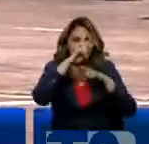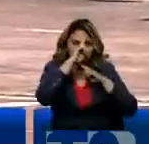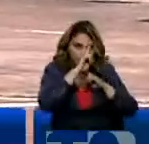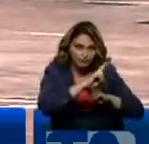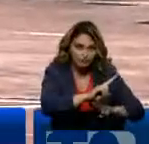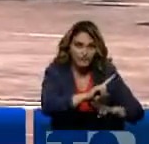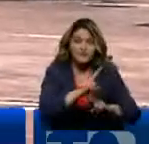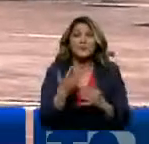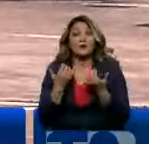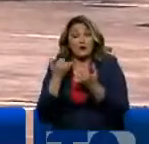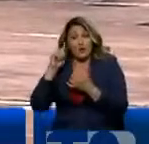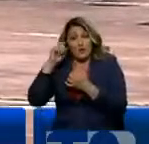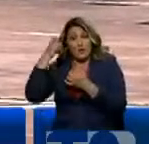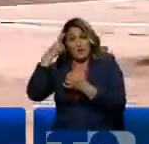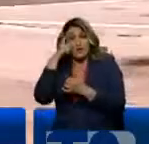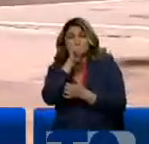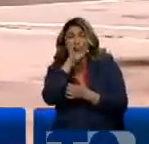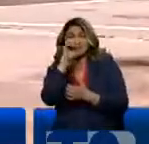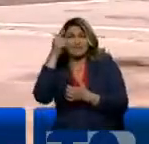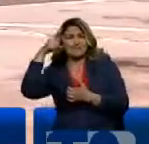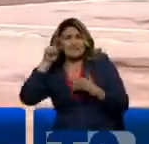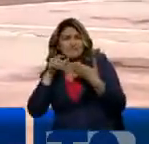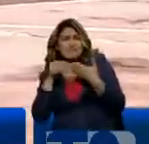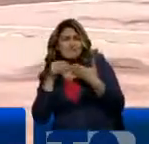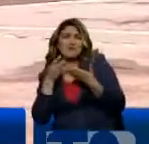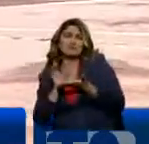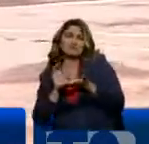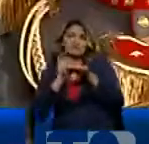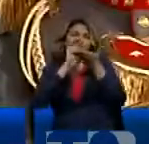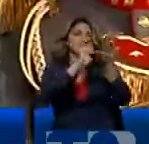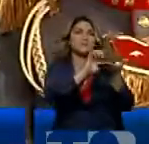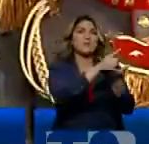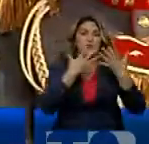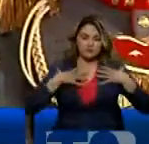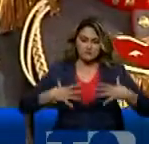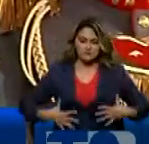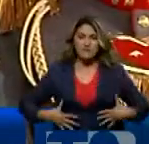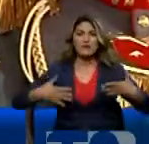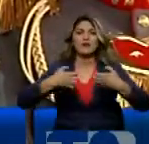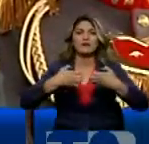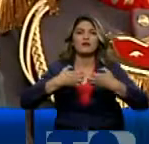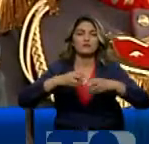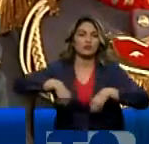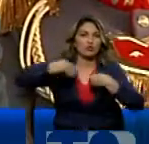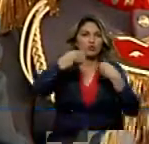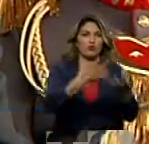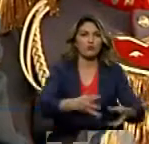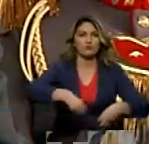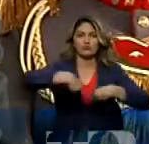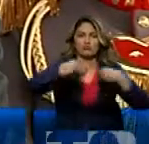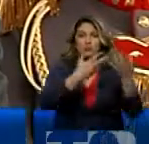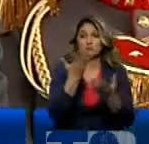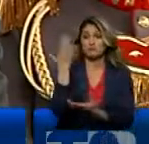hizo su gobierno en equipamiento militar durante el año anterior. En el 2019 invertimos más